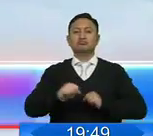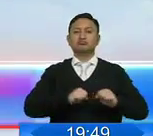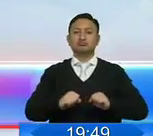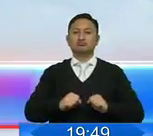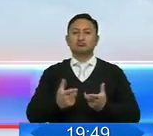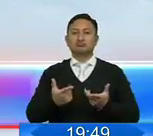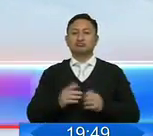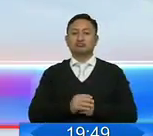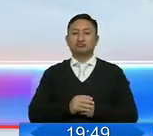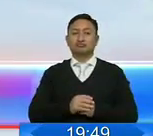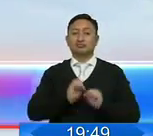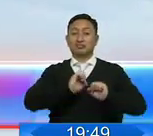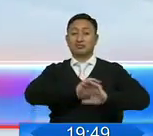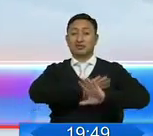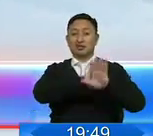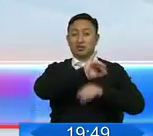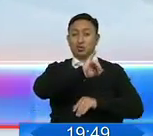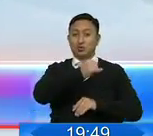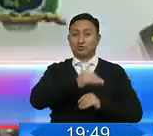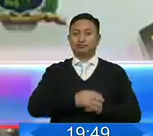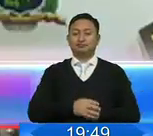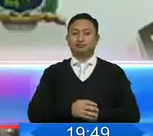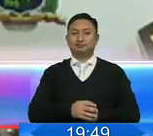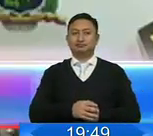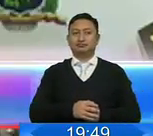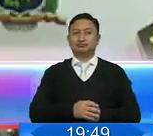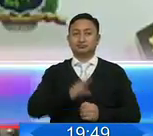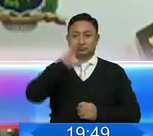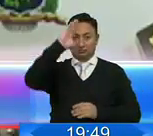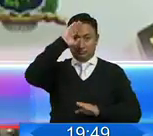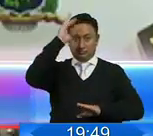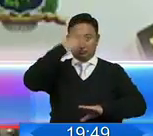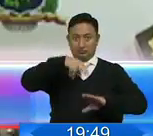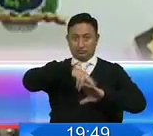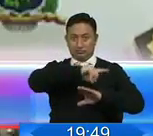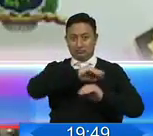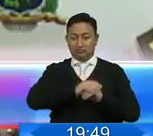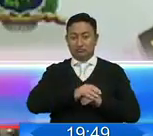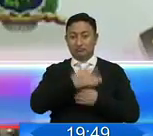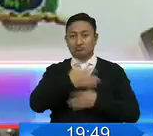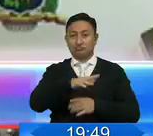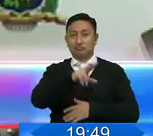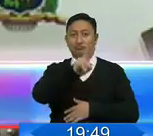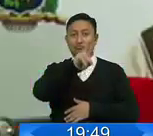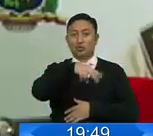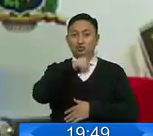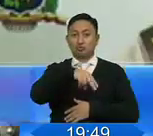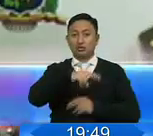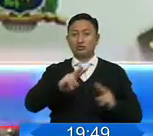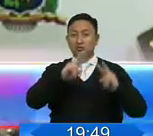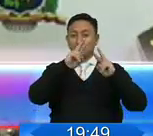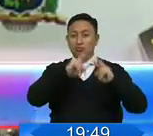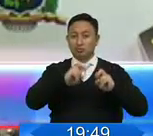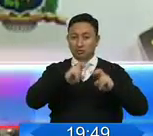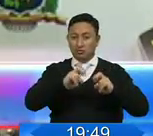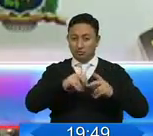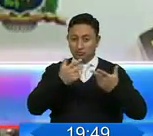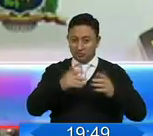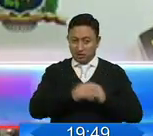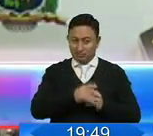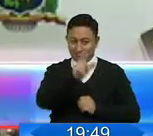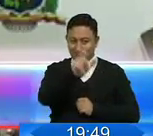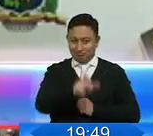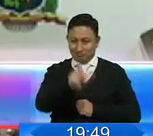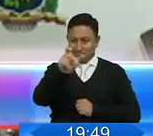efecto durante la madrugada de este jueves. La Policía Nacional, en 2 meses de investigación, logra